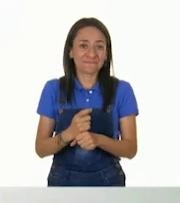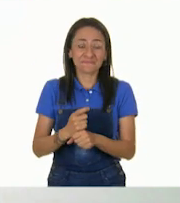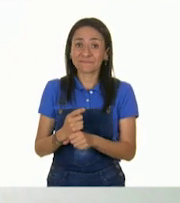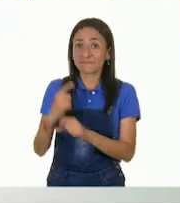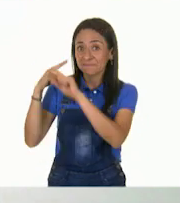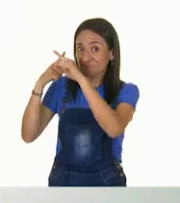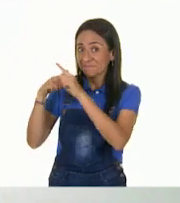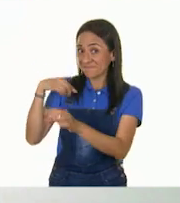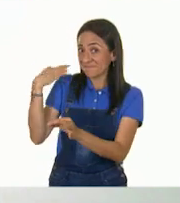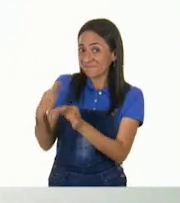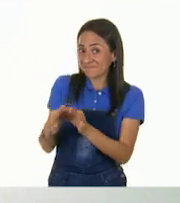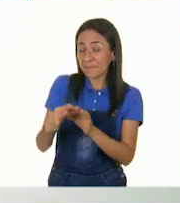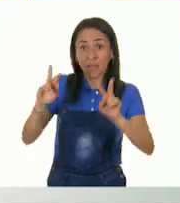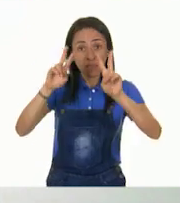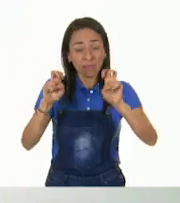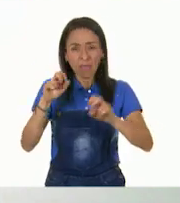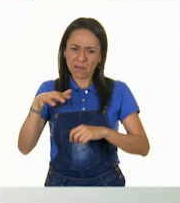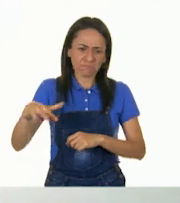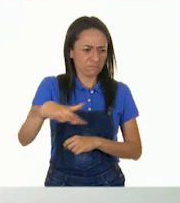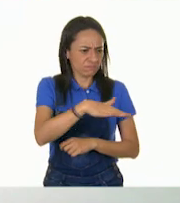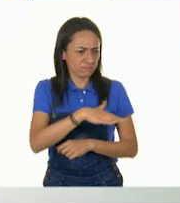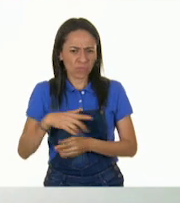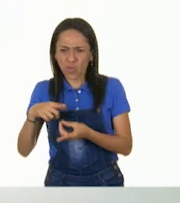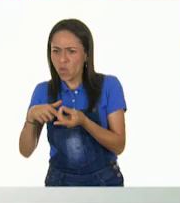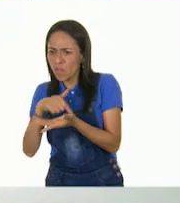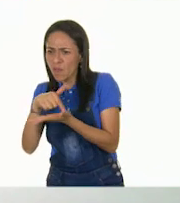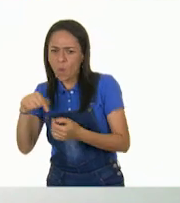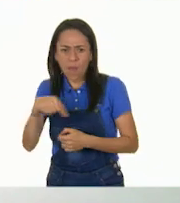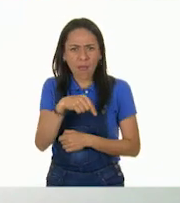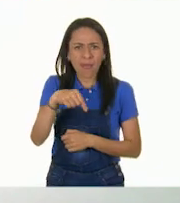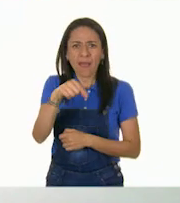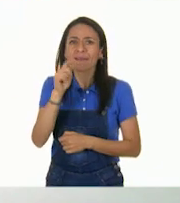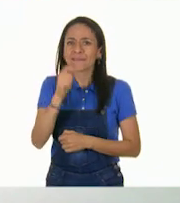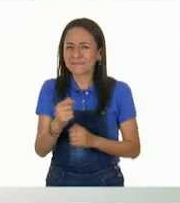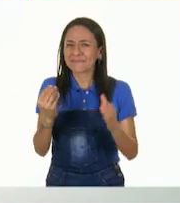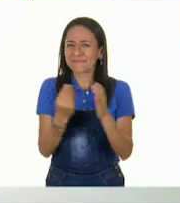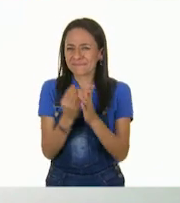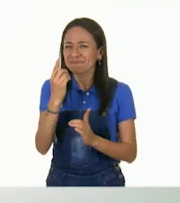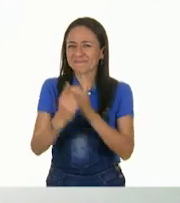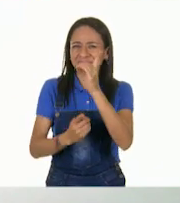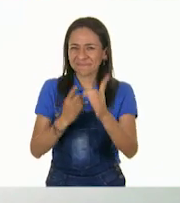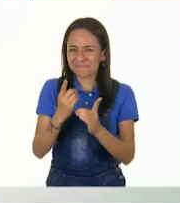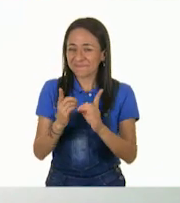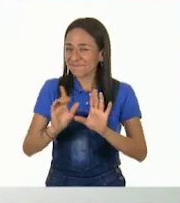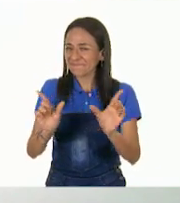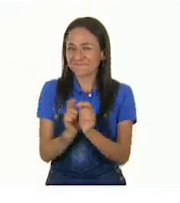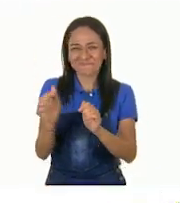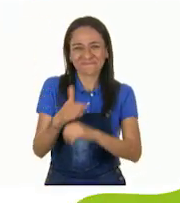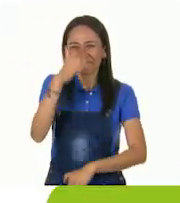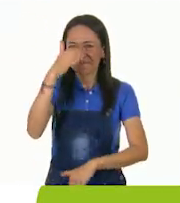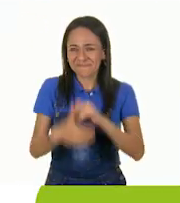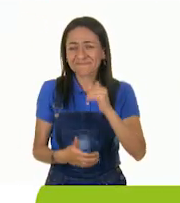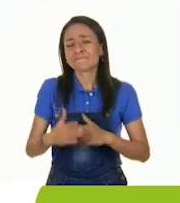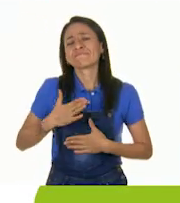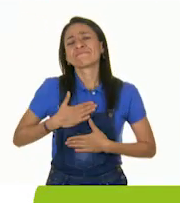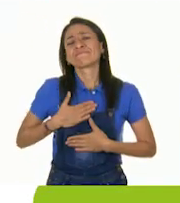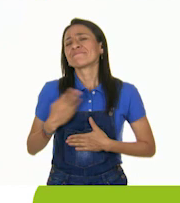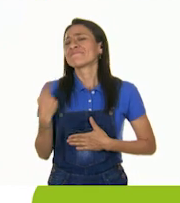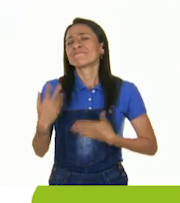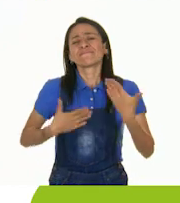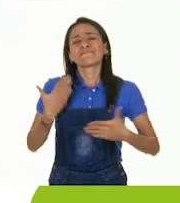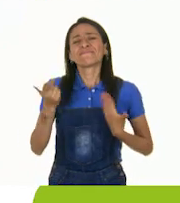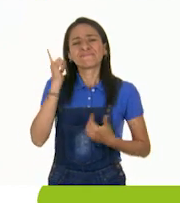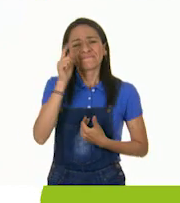ubicación espacial de educación física ojalá que lo hayan disfrutado tanto tanto como nosotros así que tuvimos